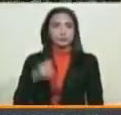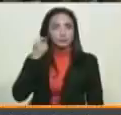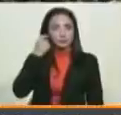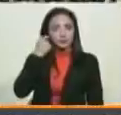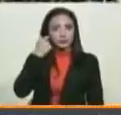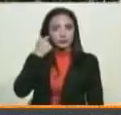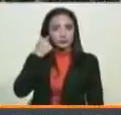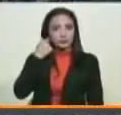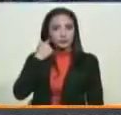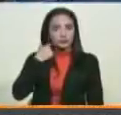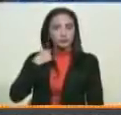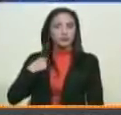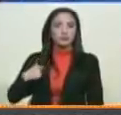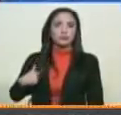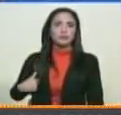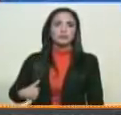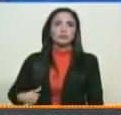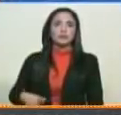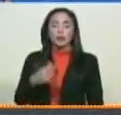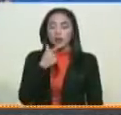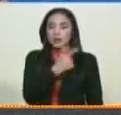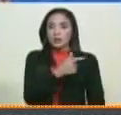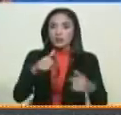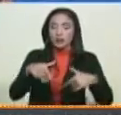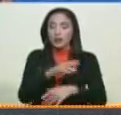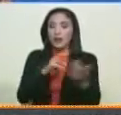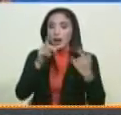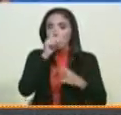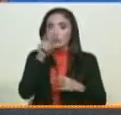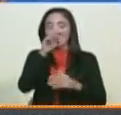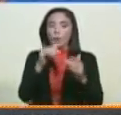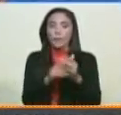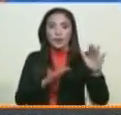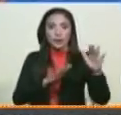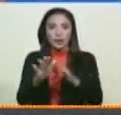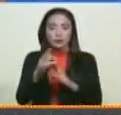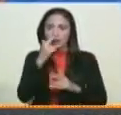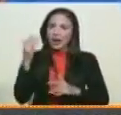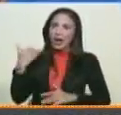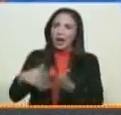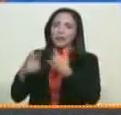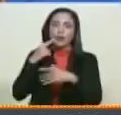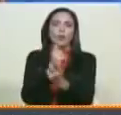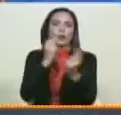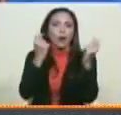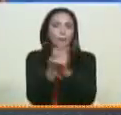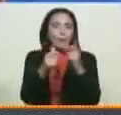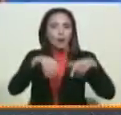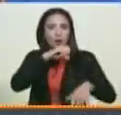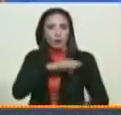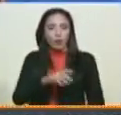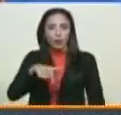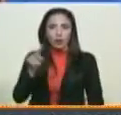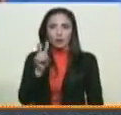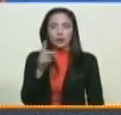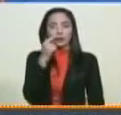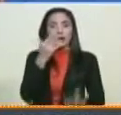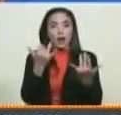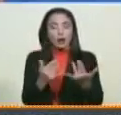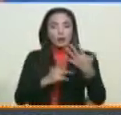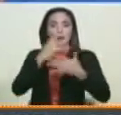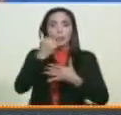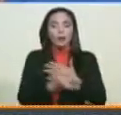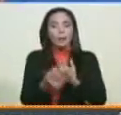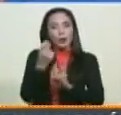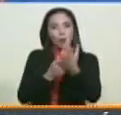2015 marcará un punto de inflexión en nuestra historia, tengo que decir que este año, con el programa de